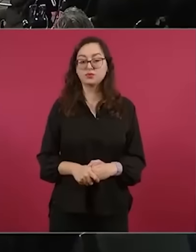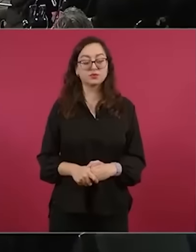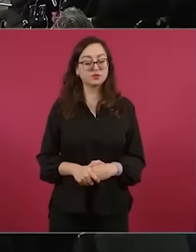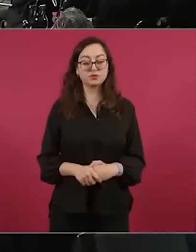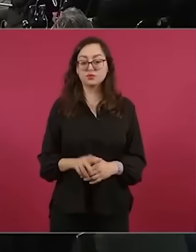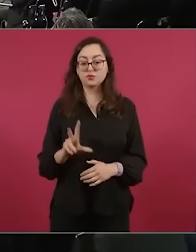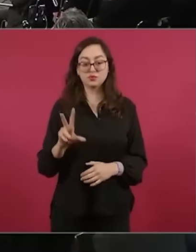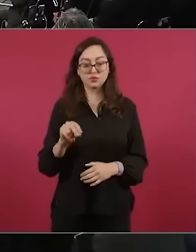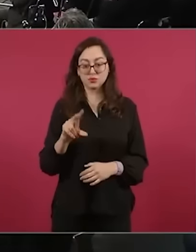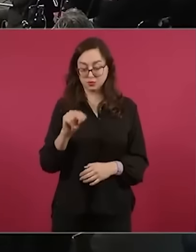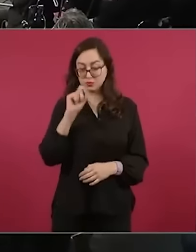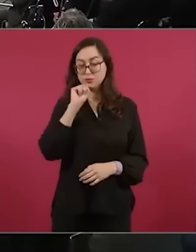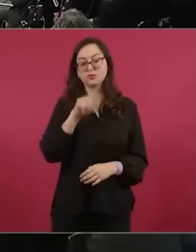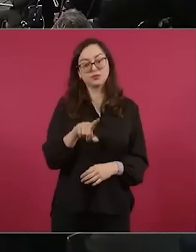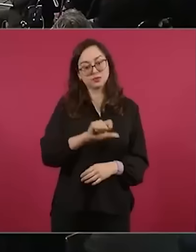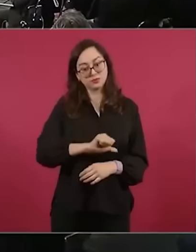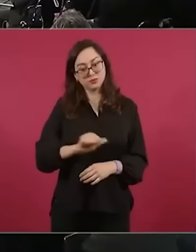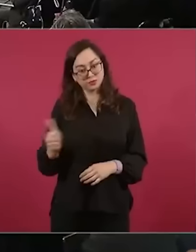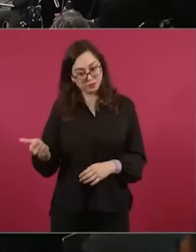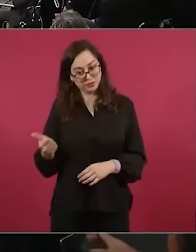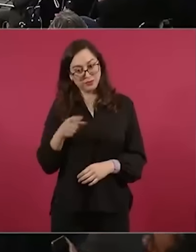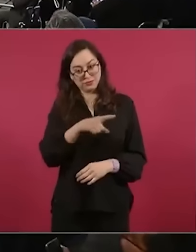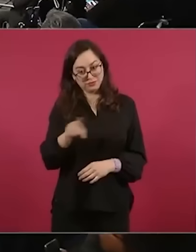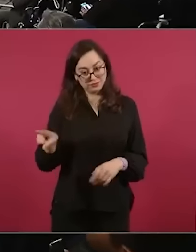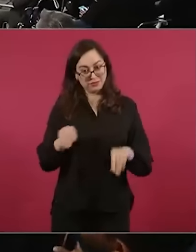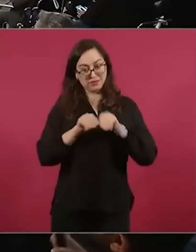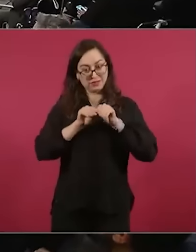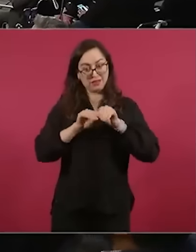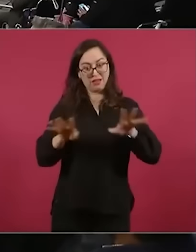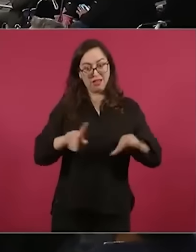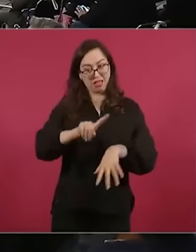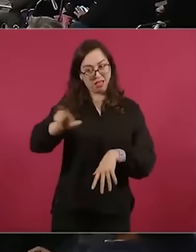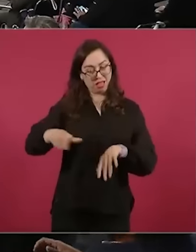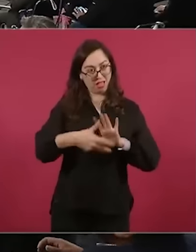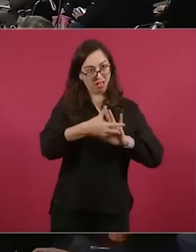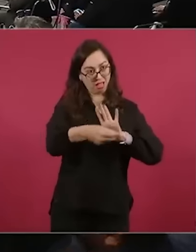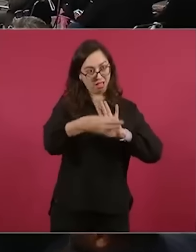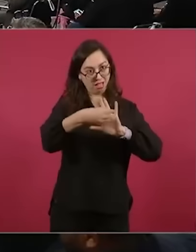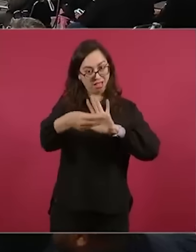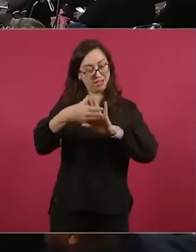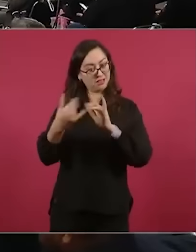hablando también de lo otro, de cómo ya ustedes han hecho un montón.